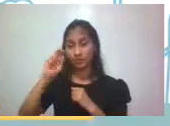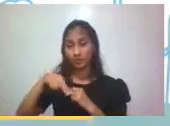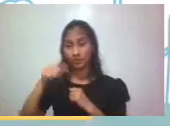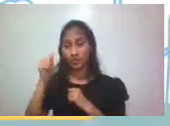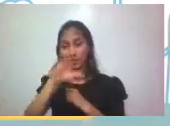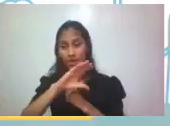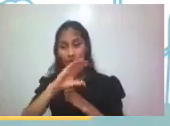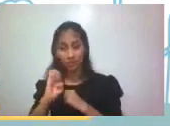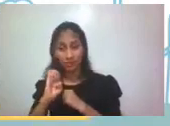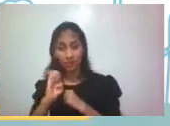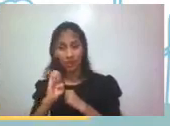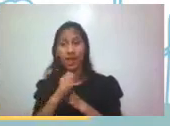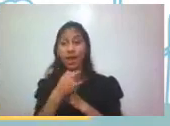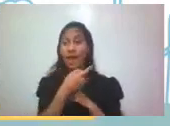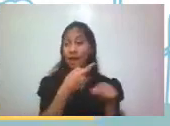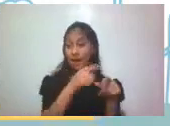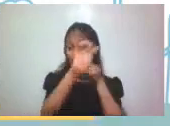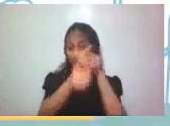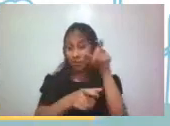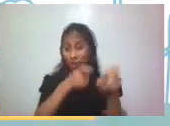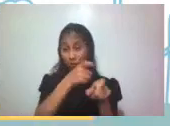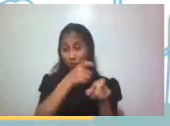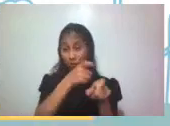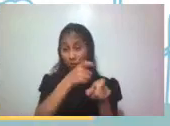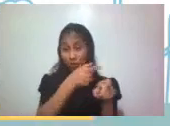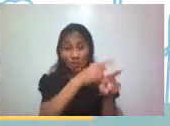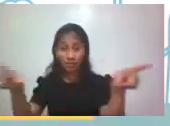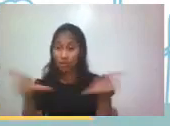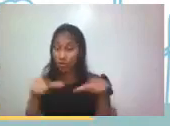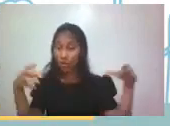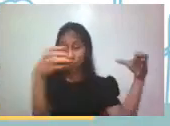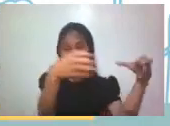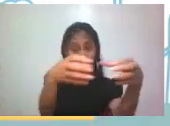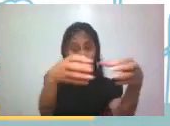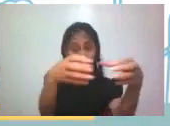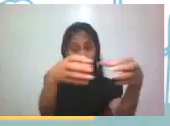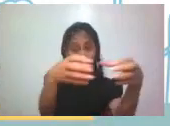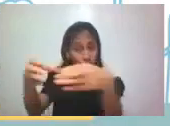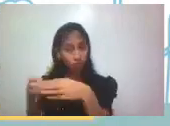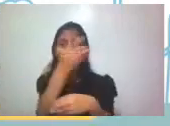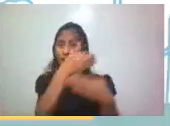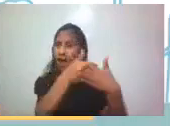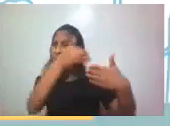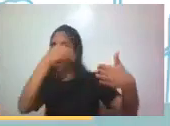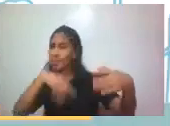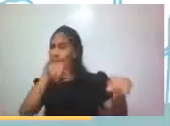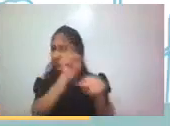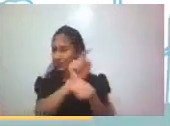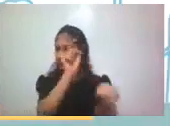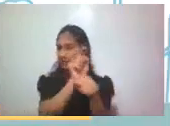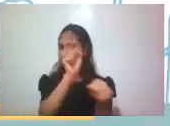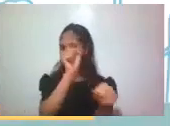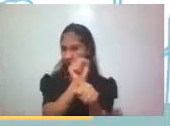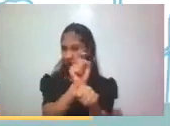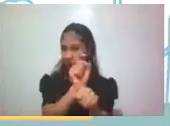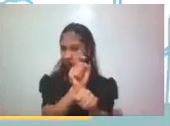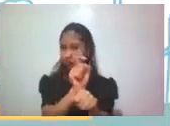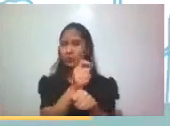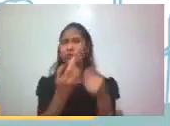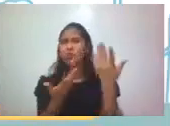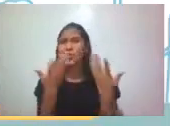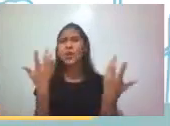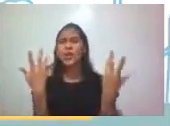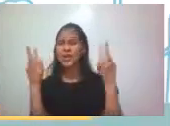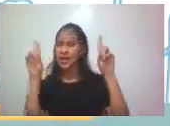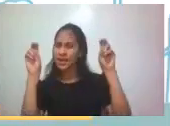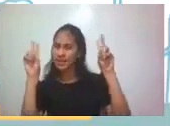capacitamos a las comunidades nativas a través del aula intercultural también, sobre las